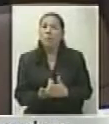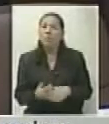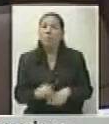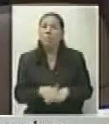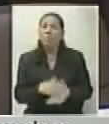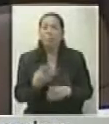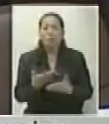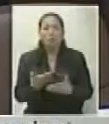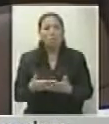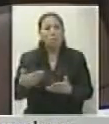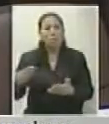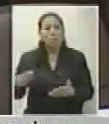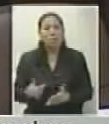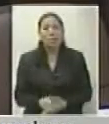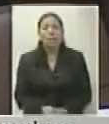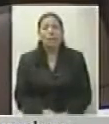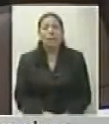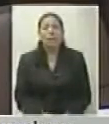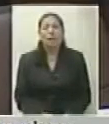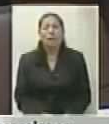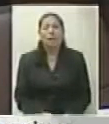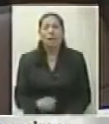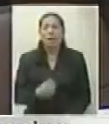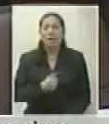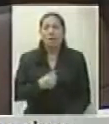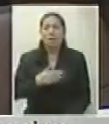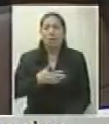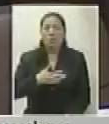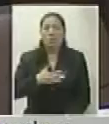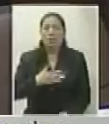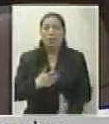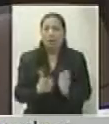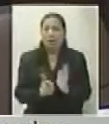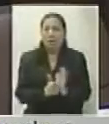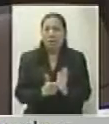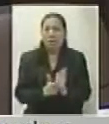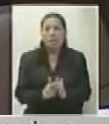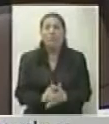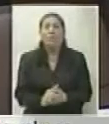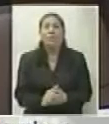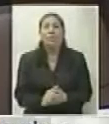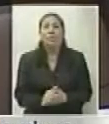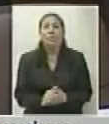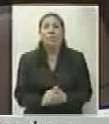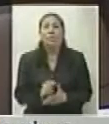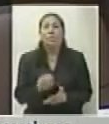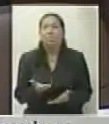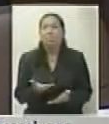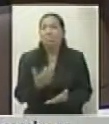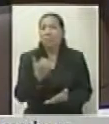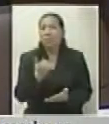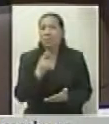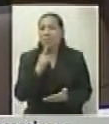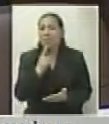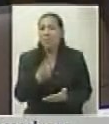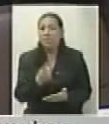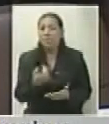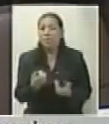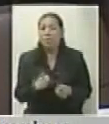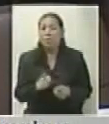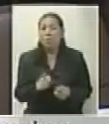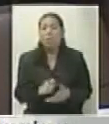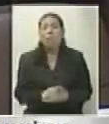administrativa por un hecho pasado. Es más, la propia ley de procedimientos administrativos, si no me equivoco, establece que